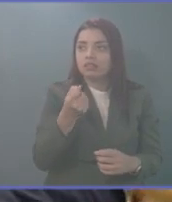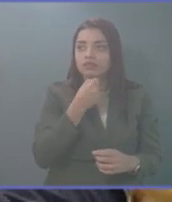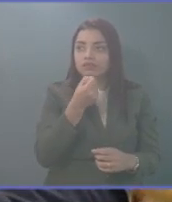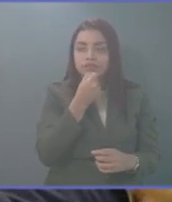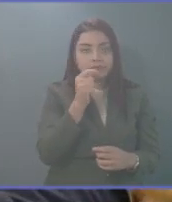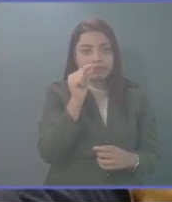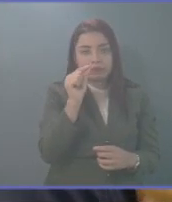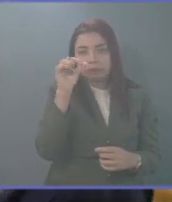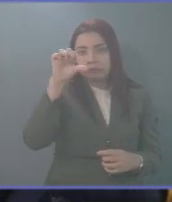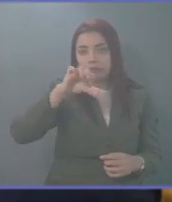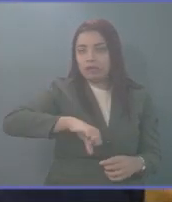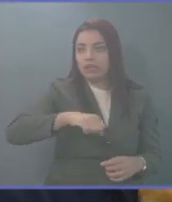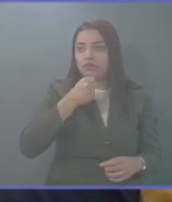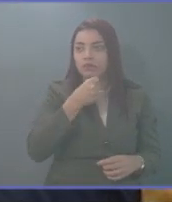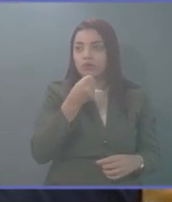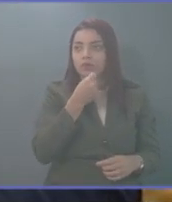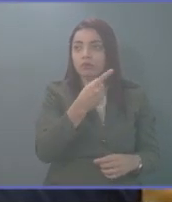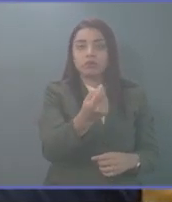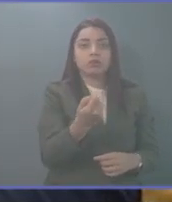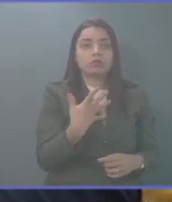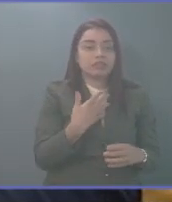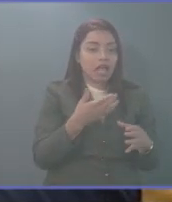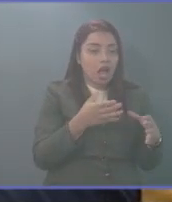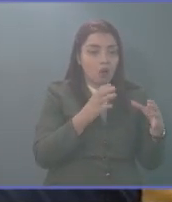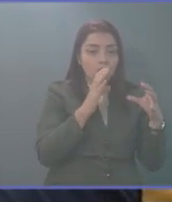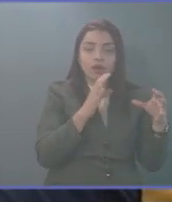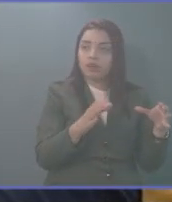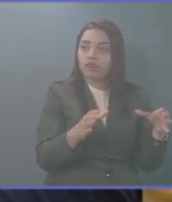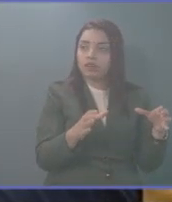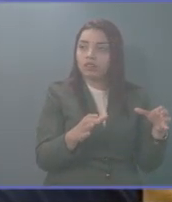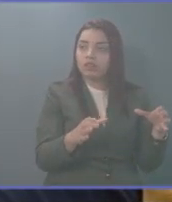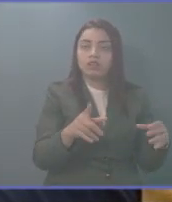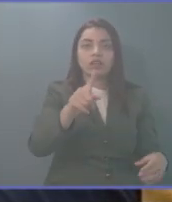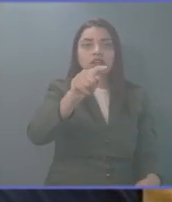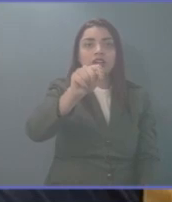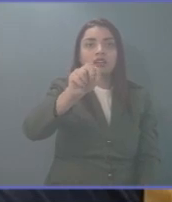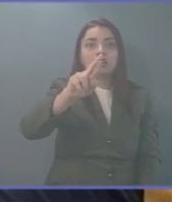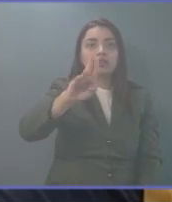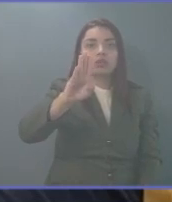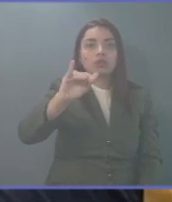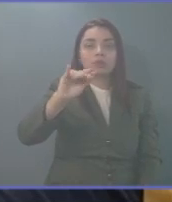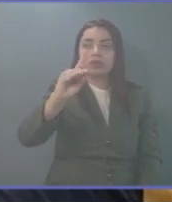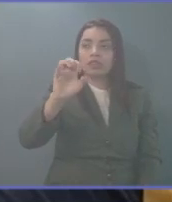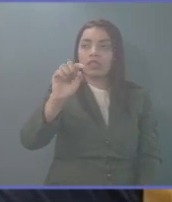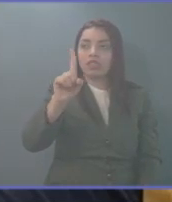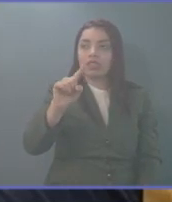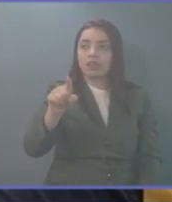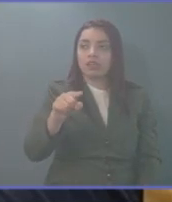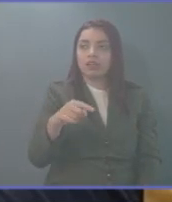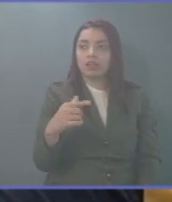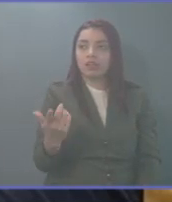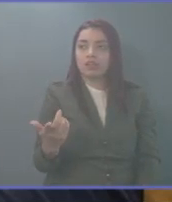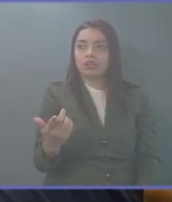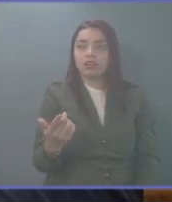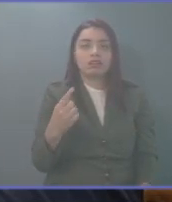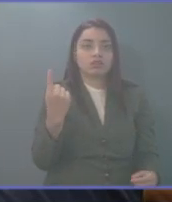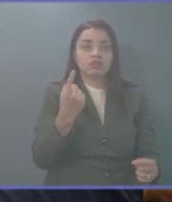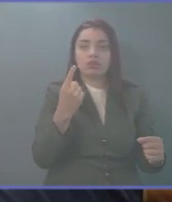poco mal, porque usted hablaba de la turbidez. La turbidez se da nada más en el